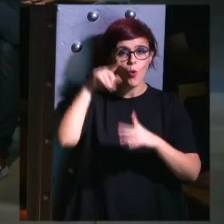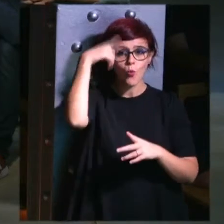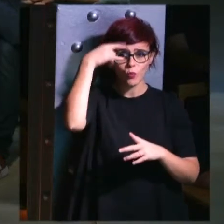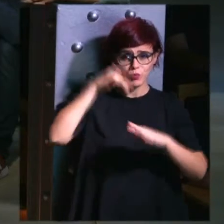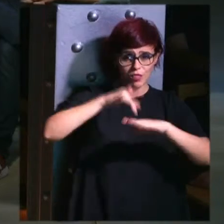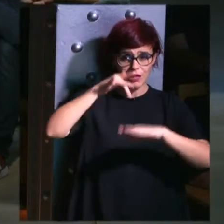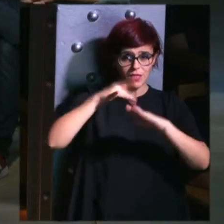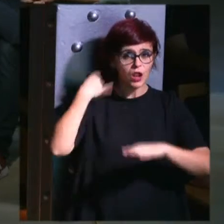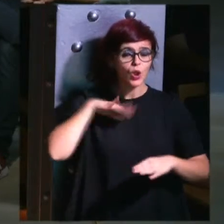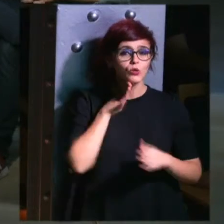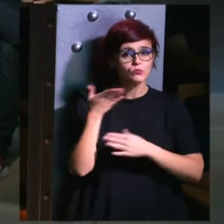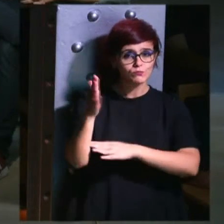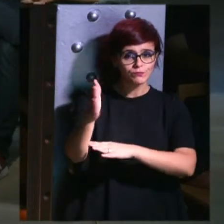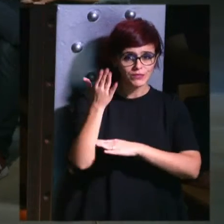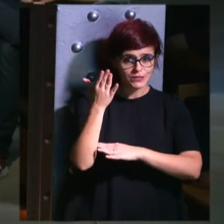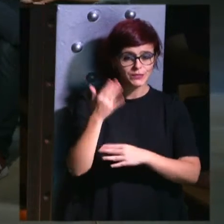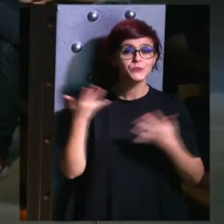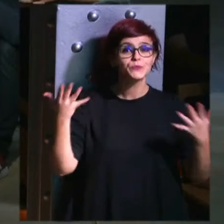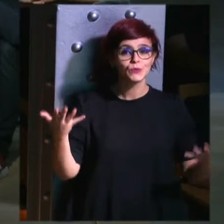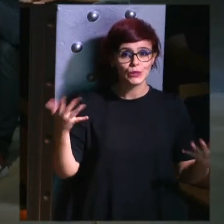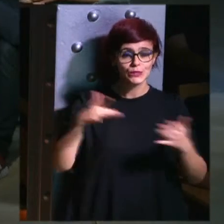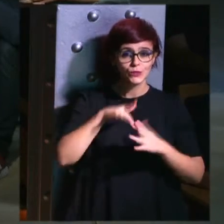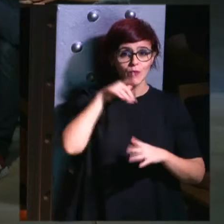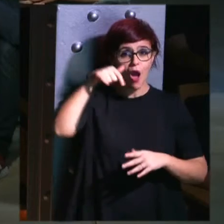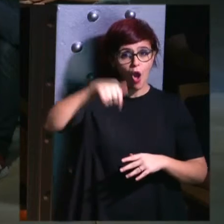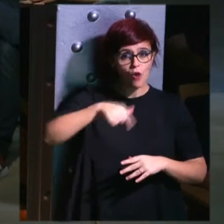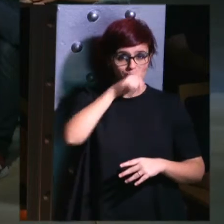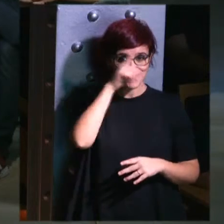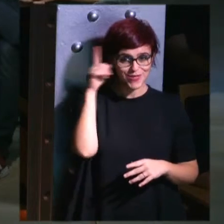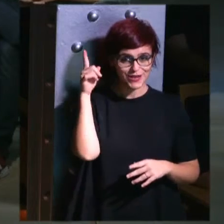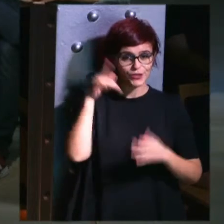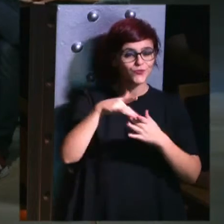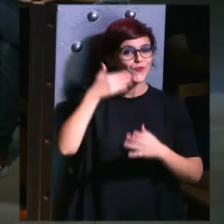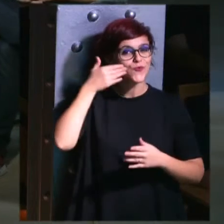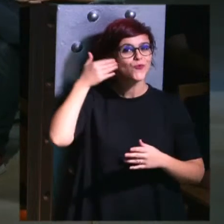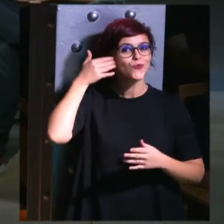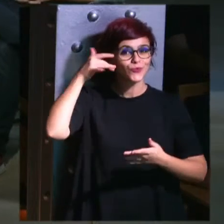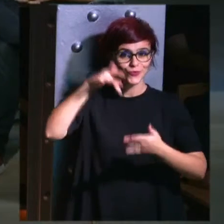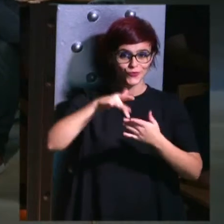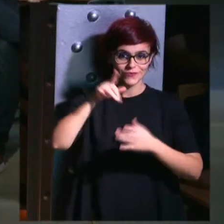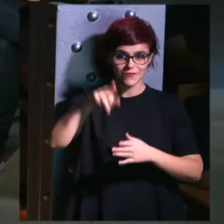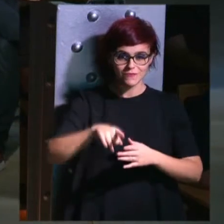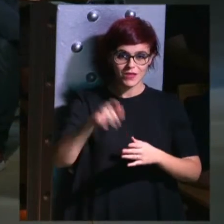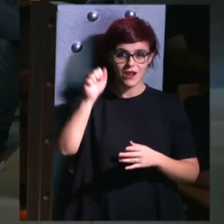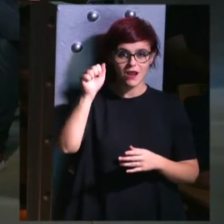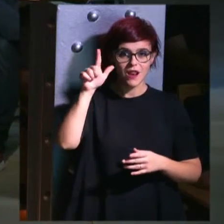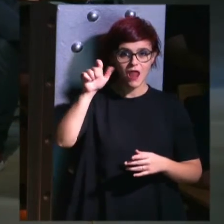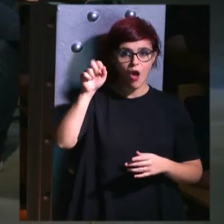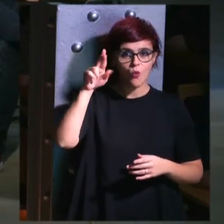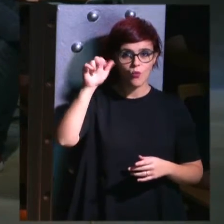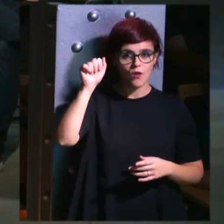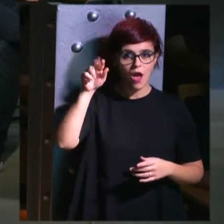que se nos presentan. Vamos a tener aquí en Madrid el privilegio de contar con Laura Raya, doctora.